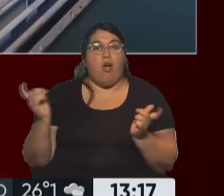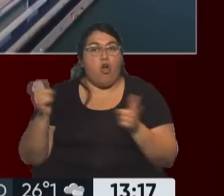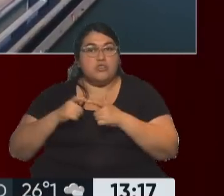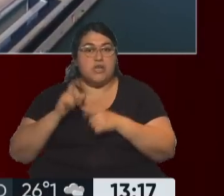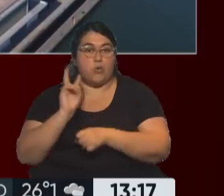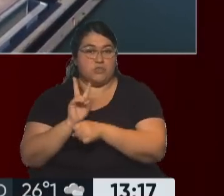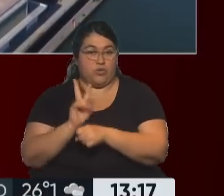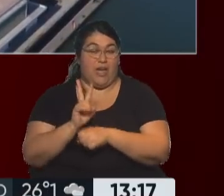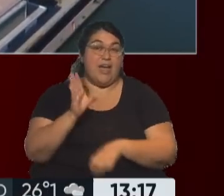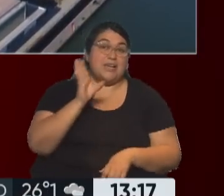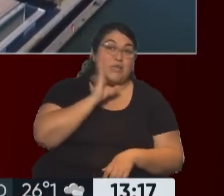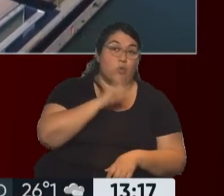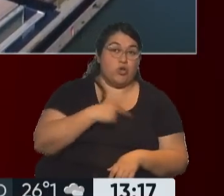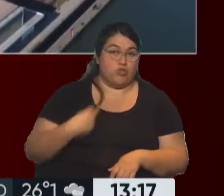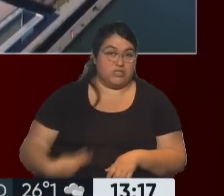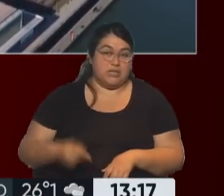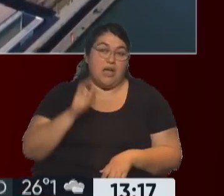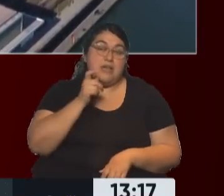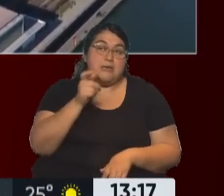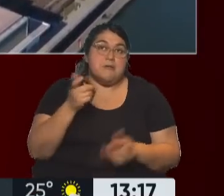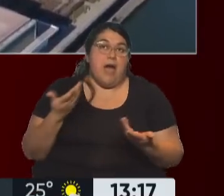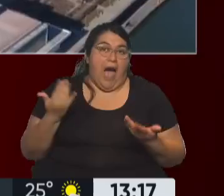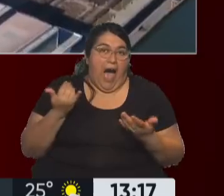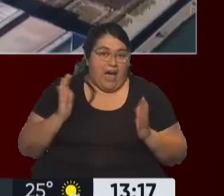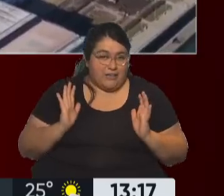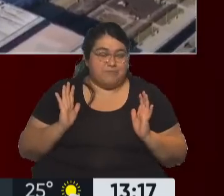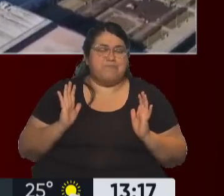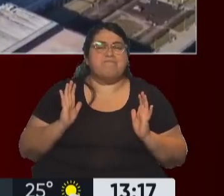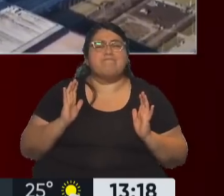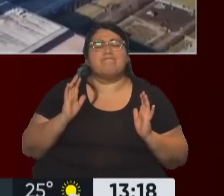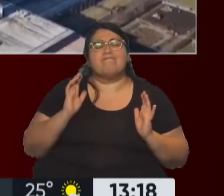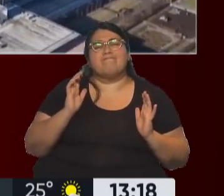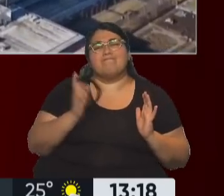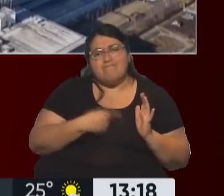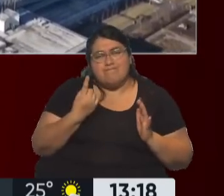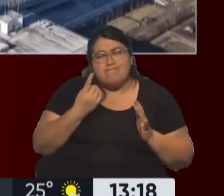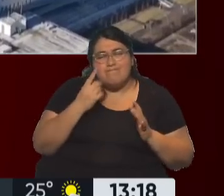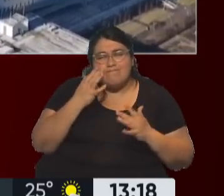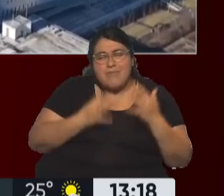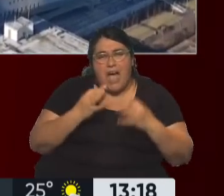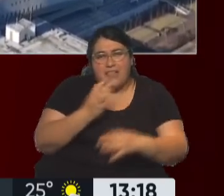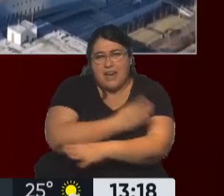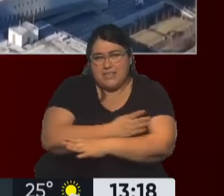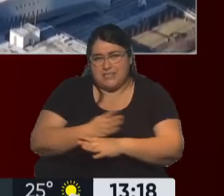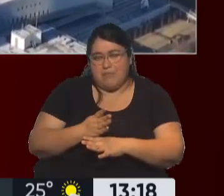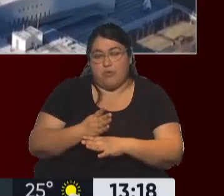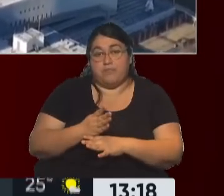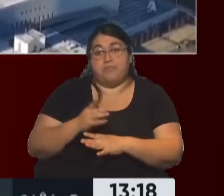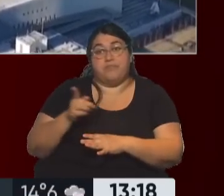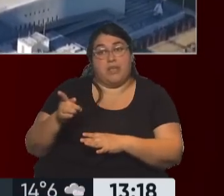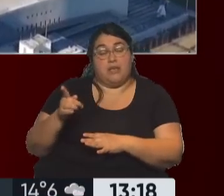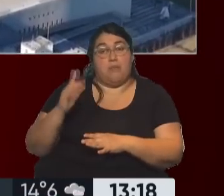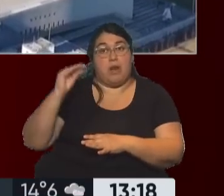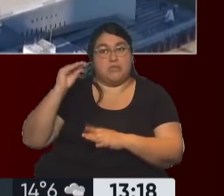todo Estados Unidos y China. A ver, empecemos por entender cómo llega este reclamo, que insisto, es un reclamo histórico